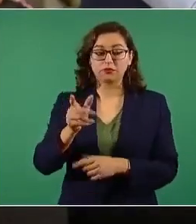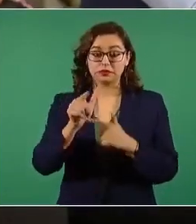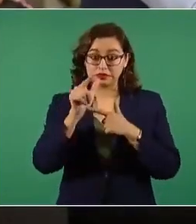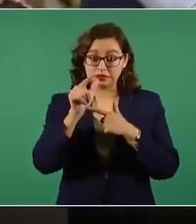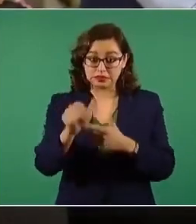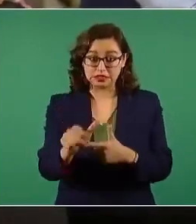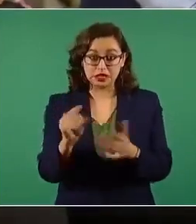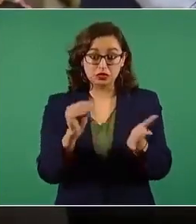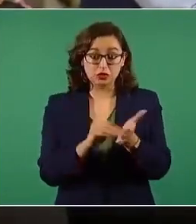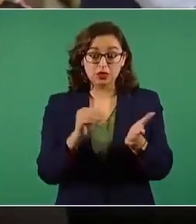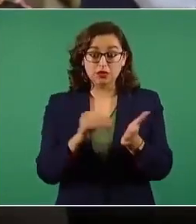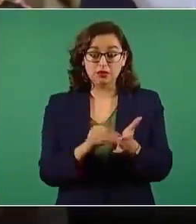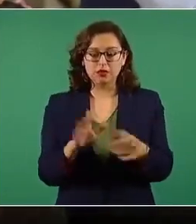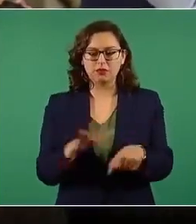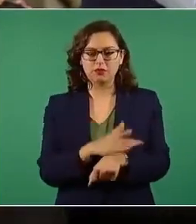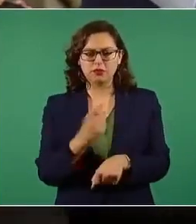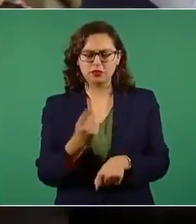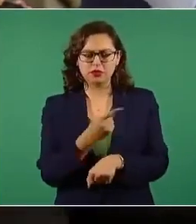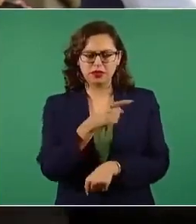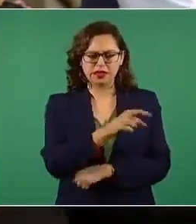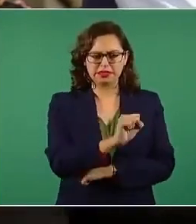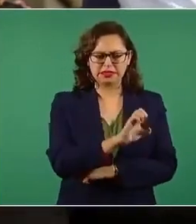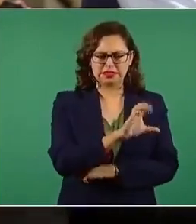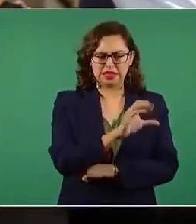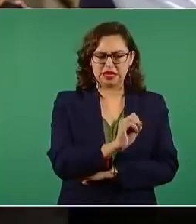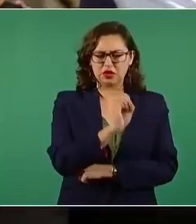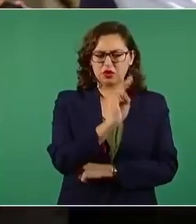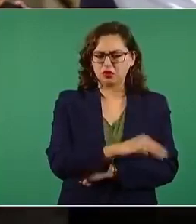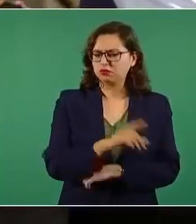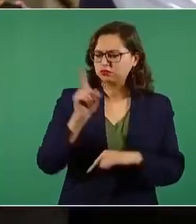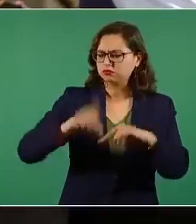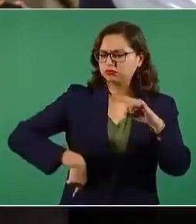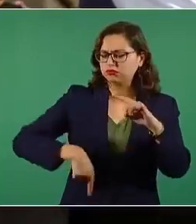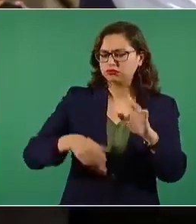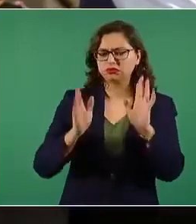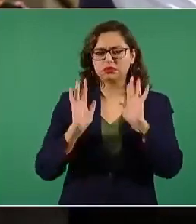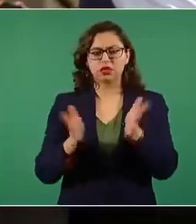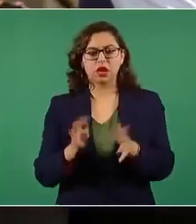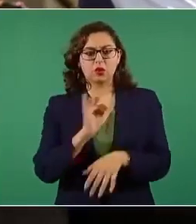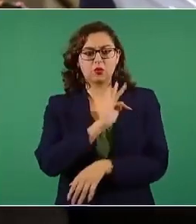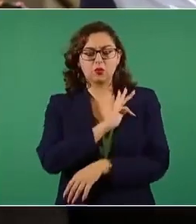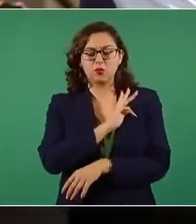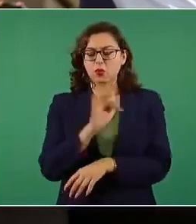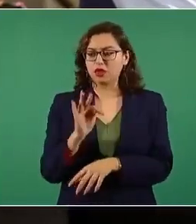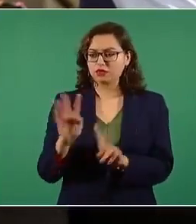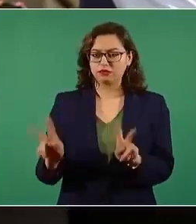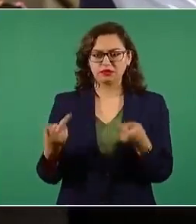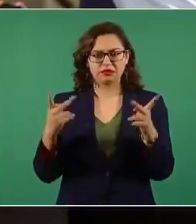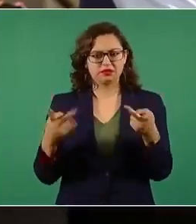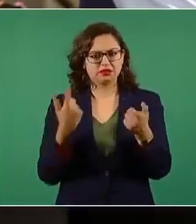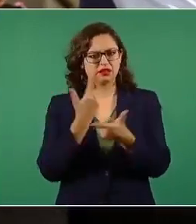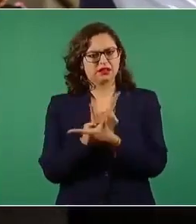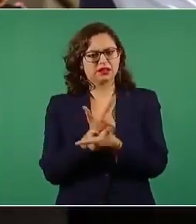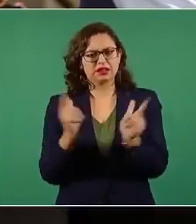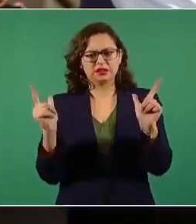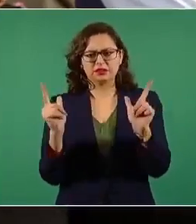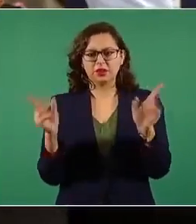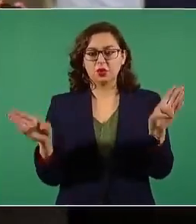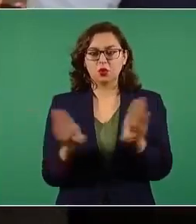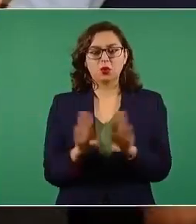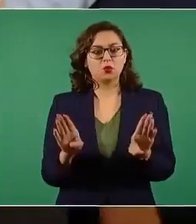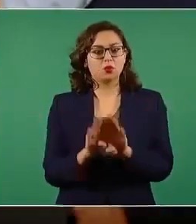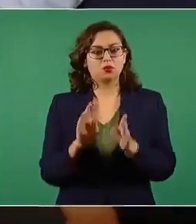serían los riesgos de que se puedan vender estos dispositivos que son cero